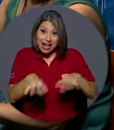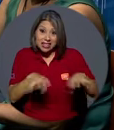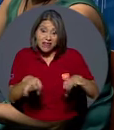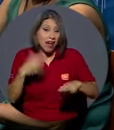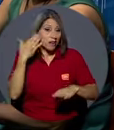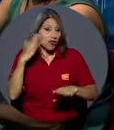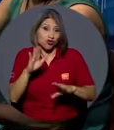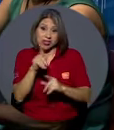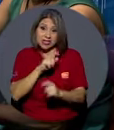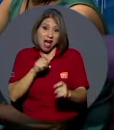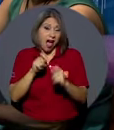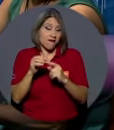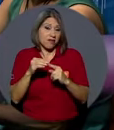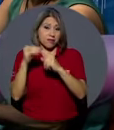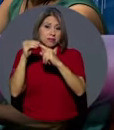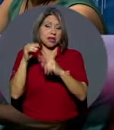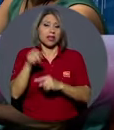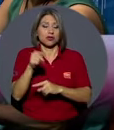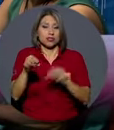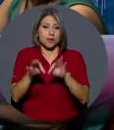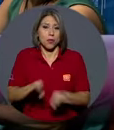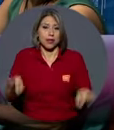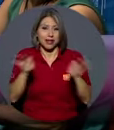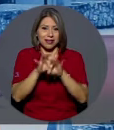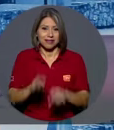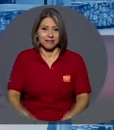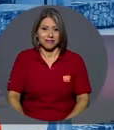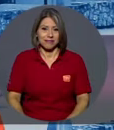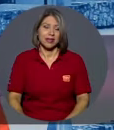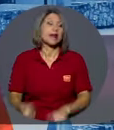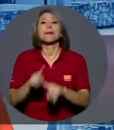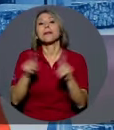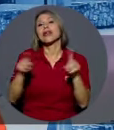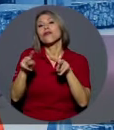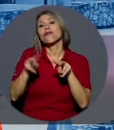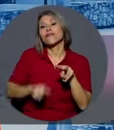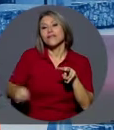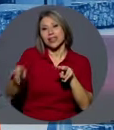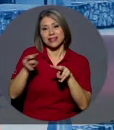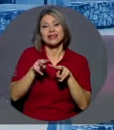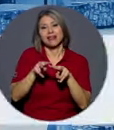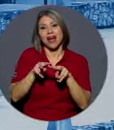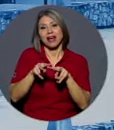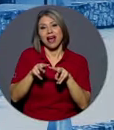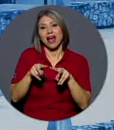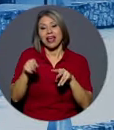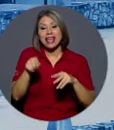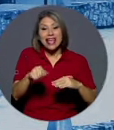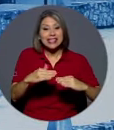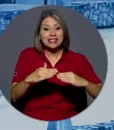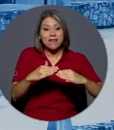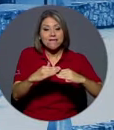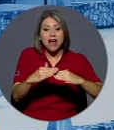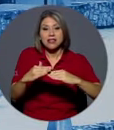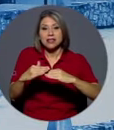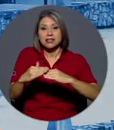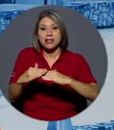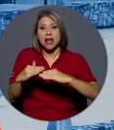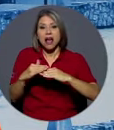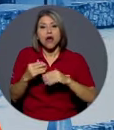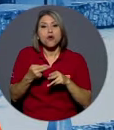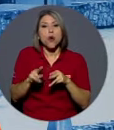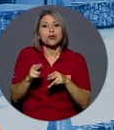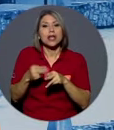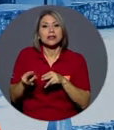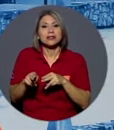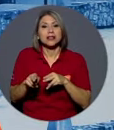la falla sea activa. Y esto, bueno, es importante. Pero, de nuevo, lo importante es que la ventaja es que son fallas